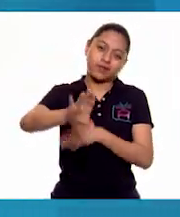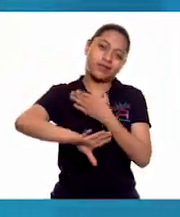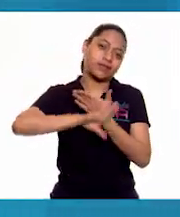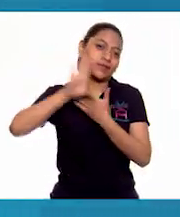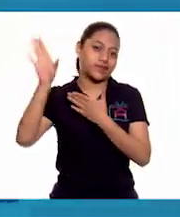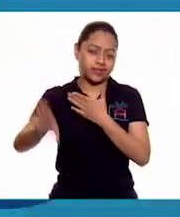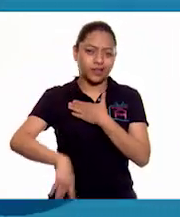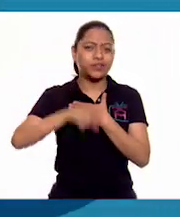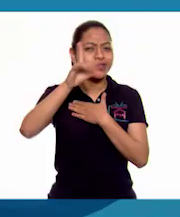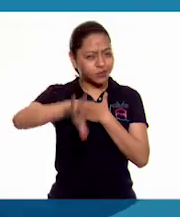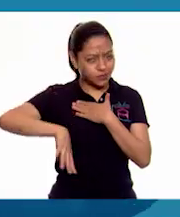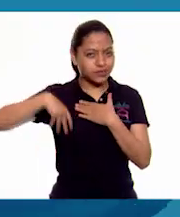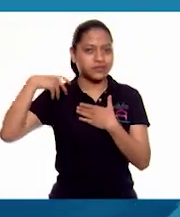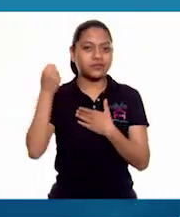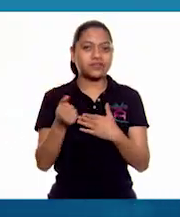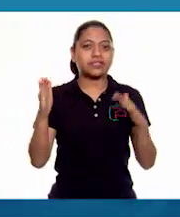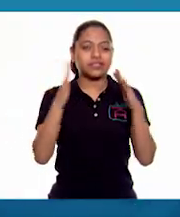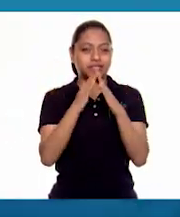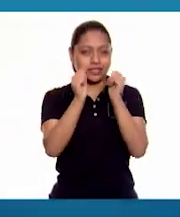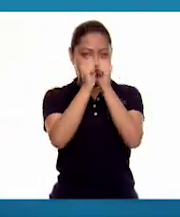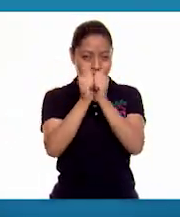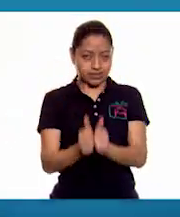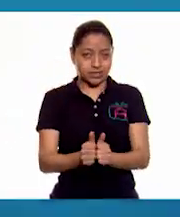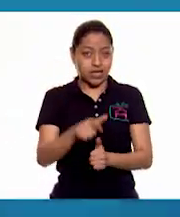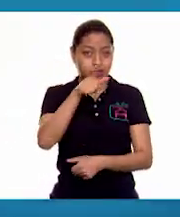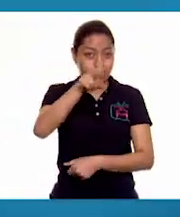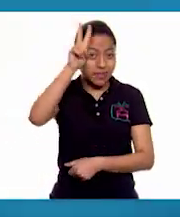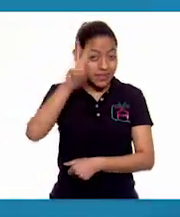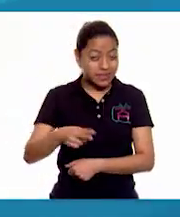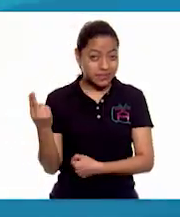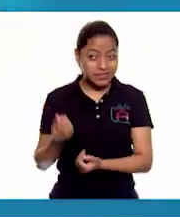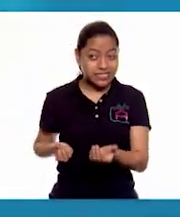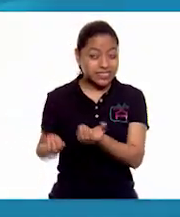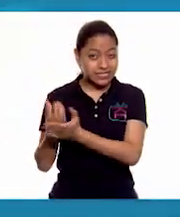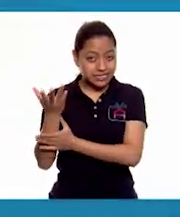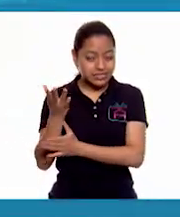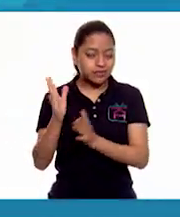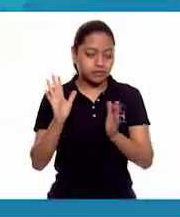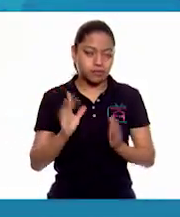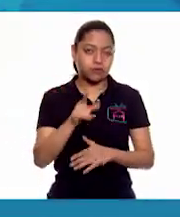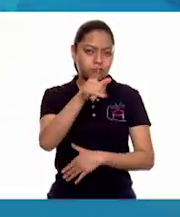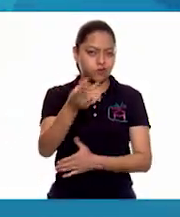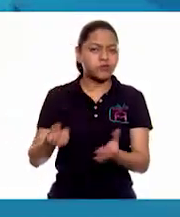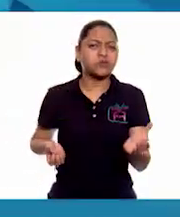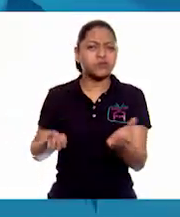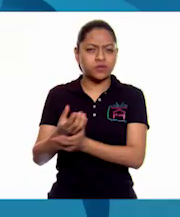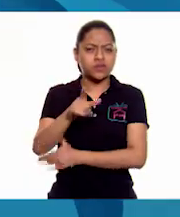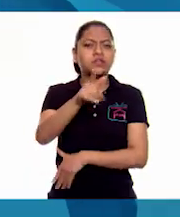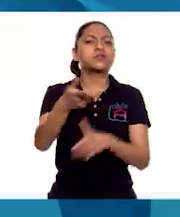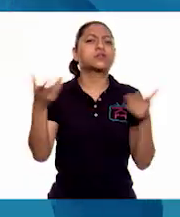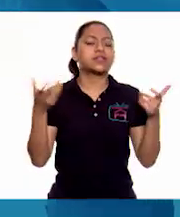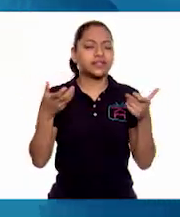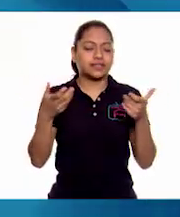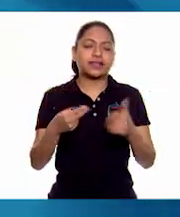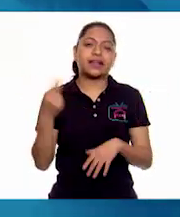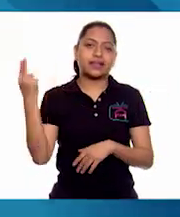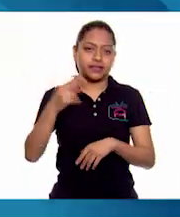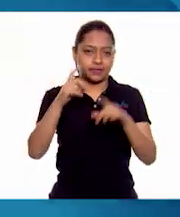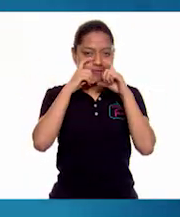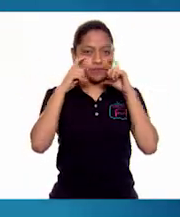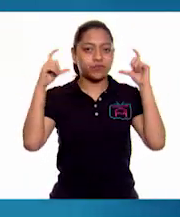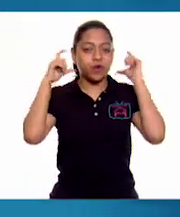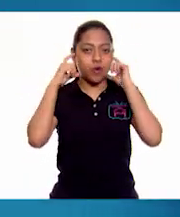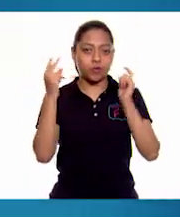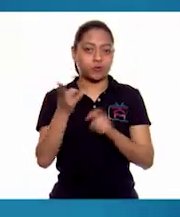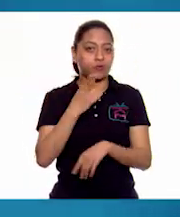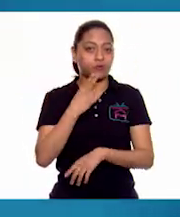Trata de no salir de casa a menos que sea muy necesario. Si lo haces, utiliza el